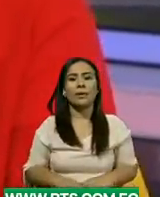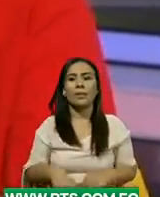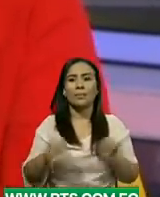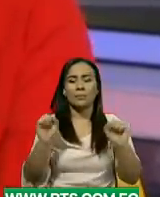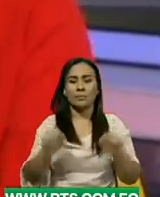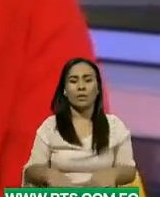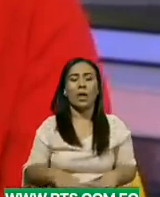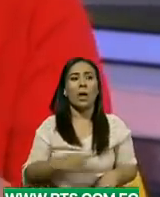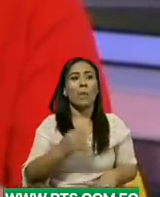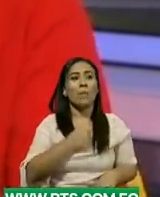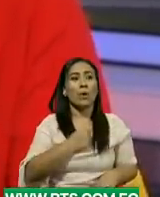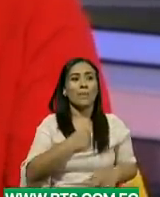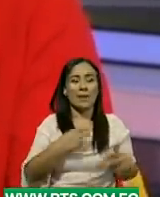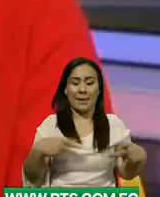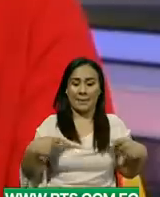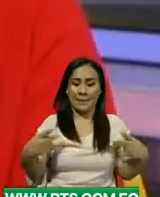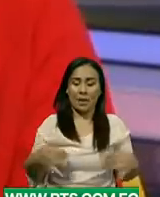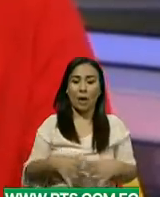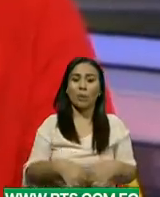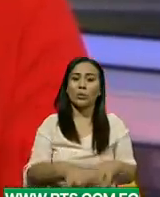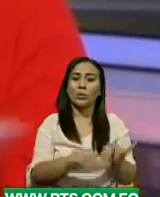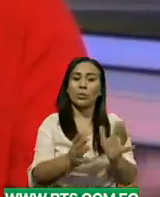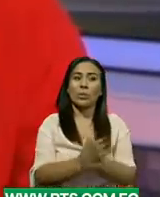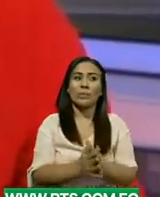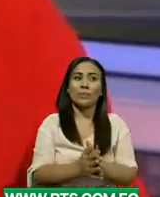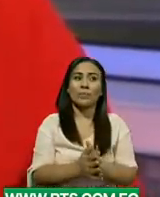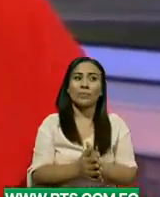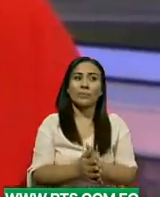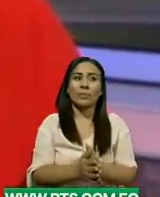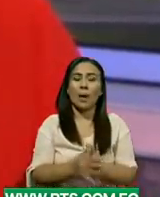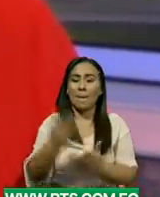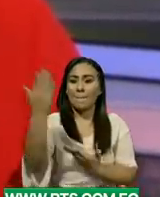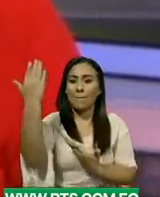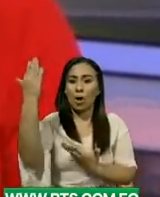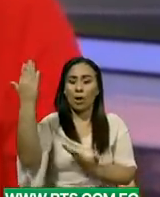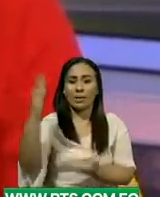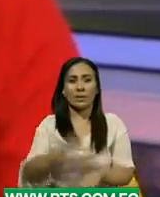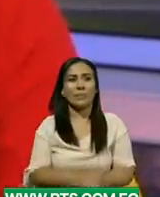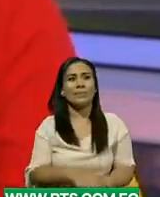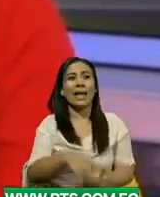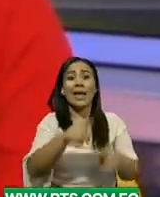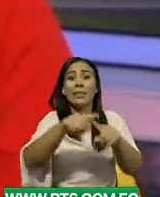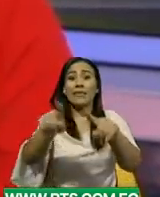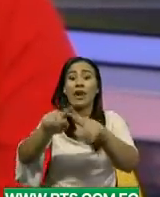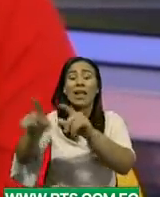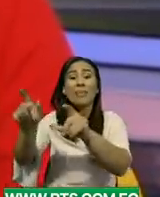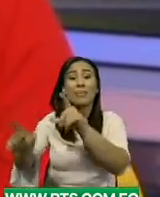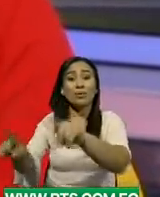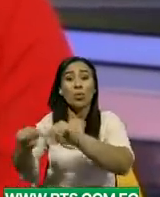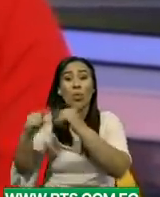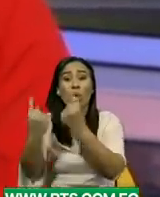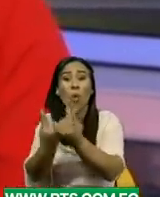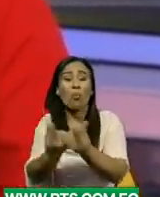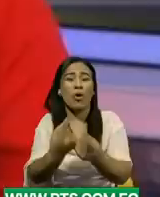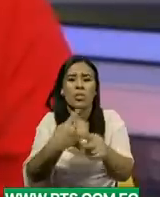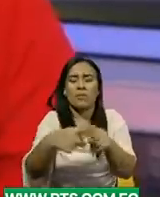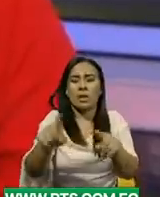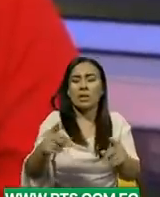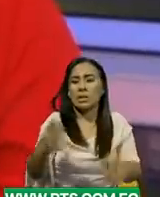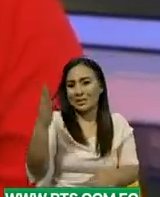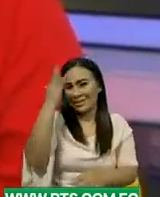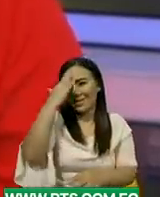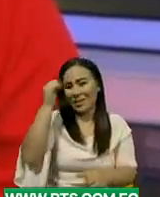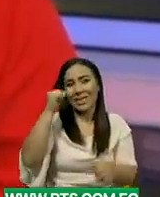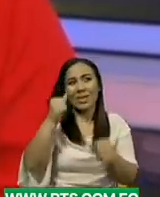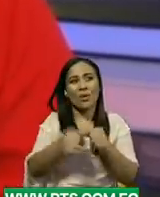juegan su vida, su permanencia en el espectro político nacional, los diferentes movimientos y partidos políticos, pues